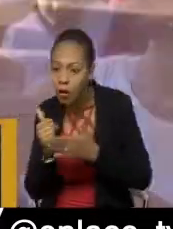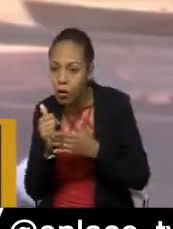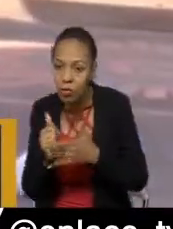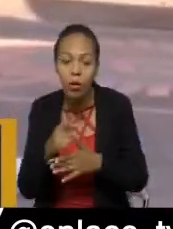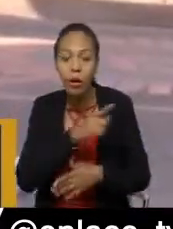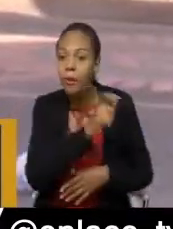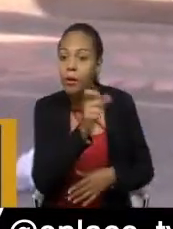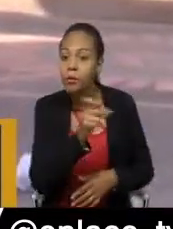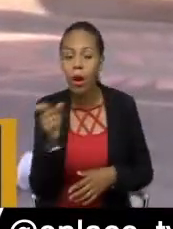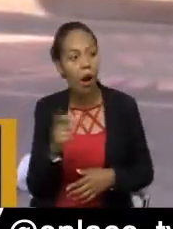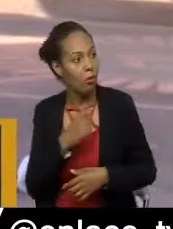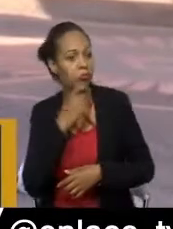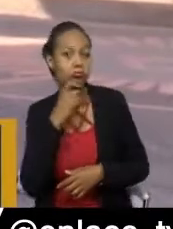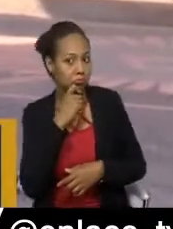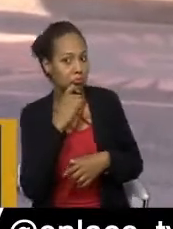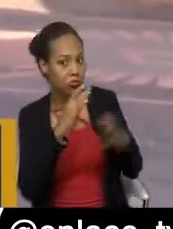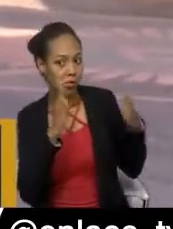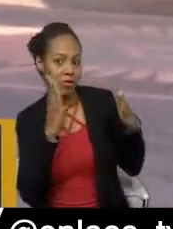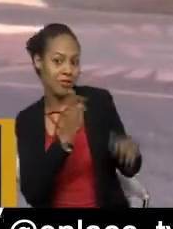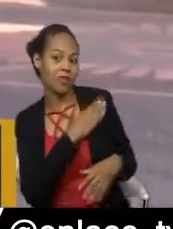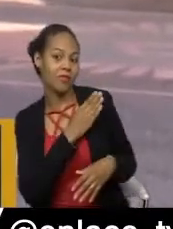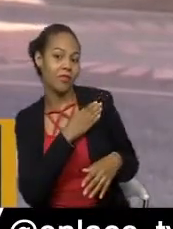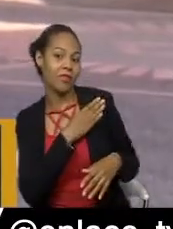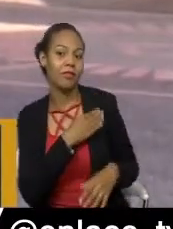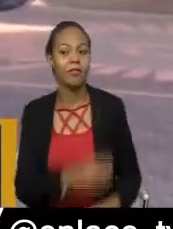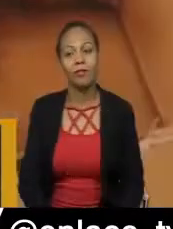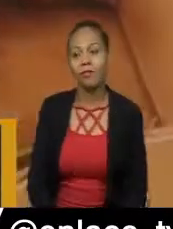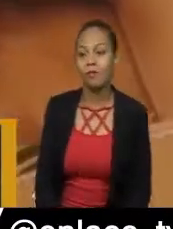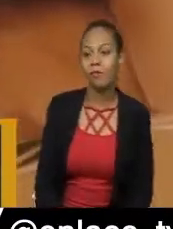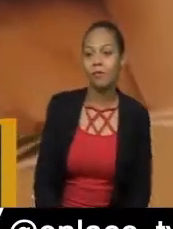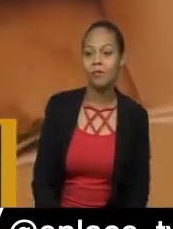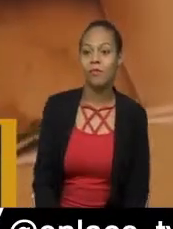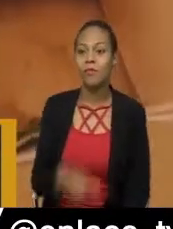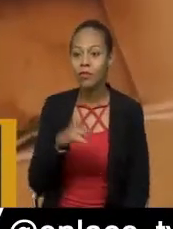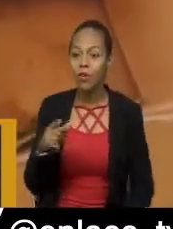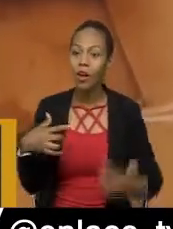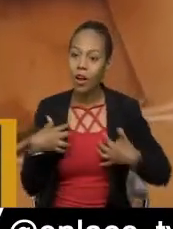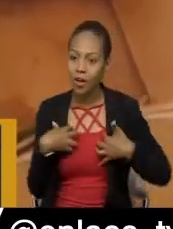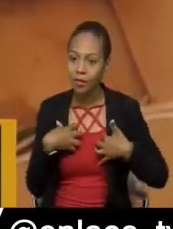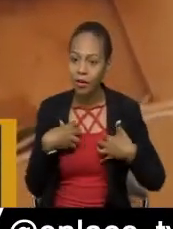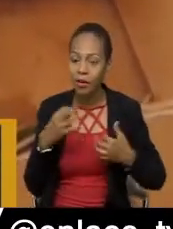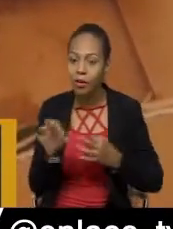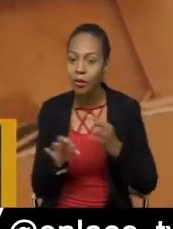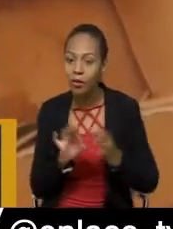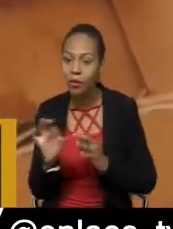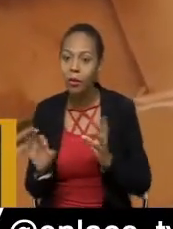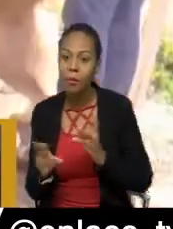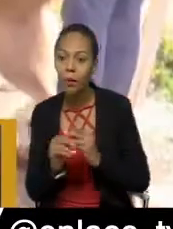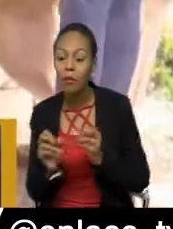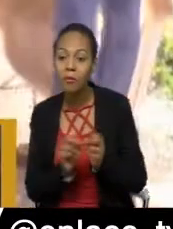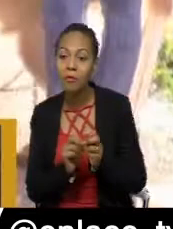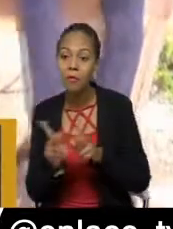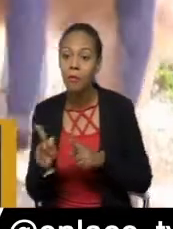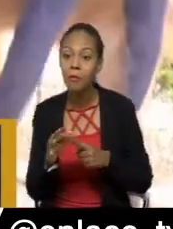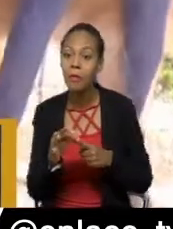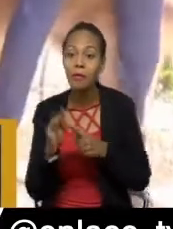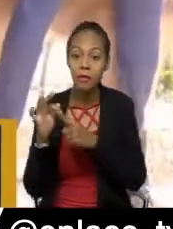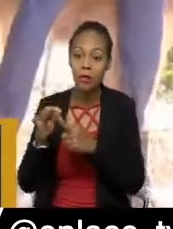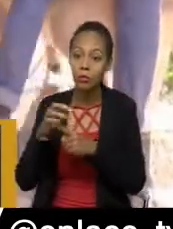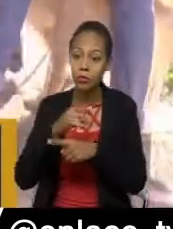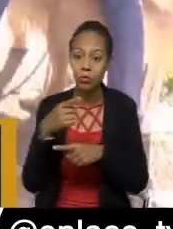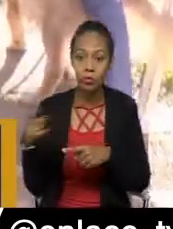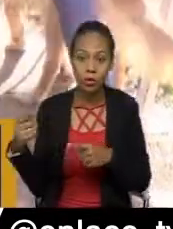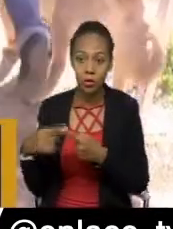barranqueños. La Policía Nacional ha acompañado desde primeras horas la jornada de protección a animales e incluso ha aprovechado la fecha especial para la entrega de